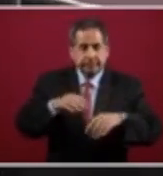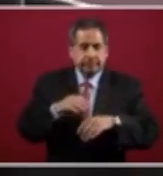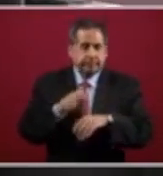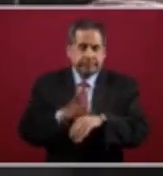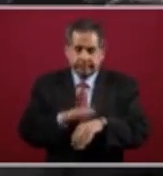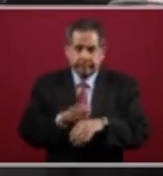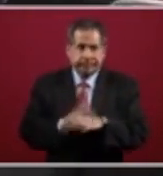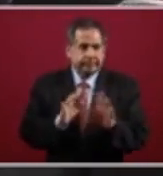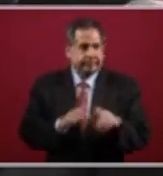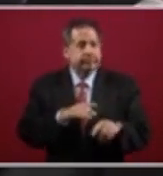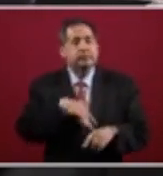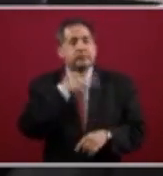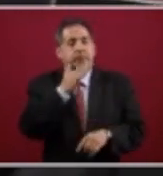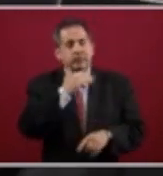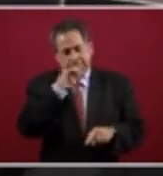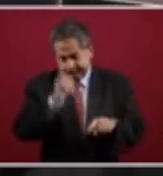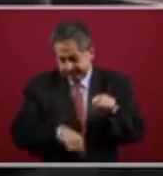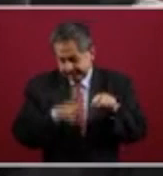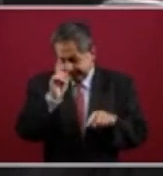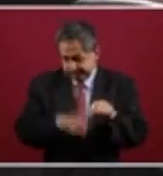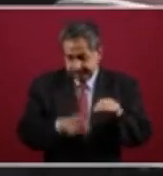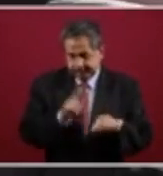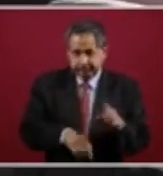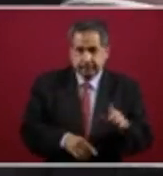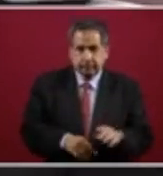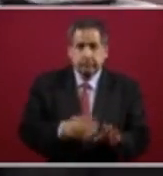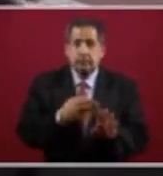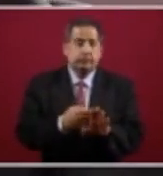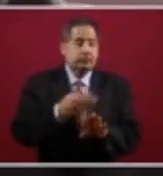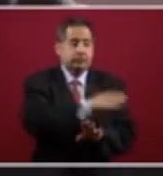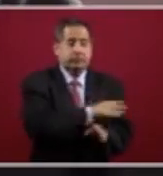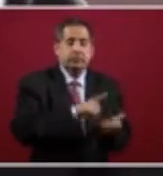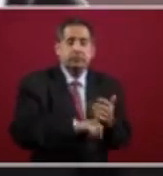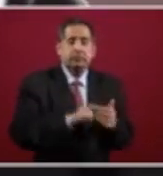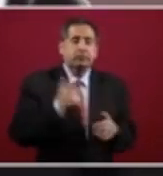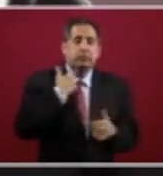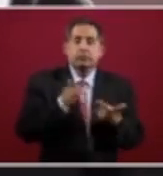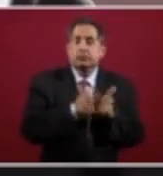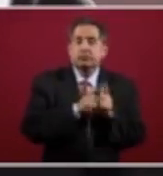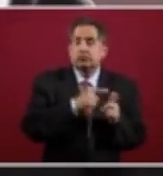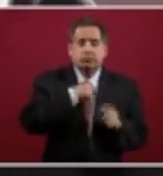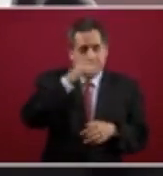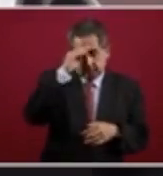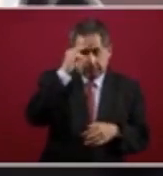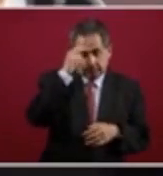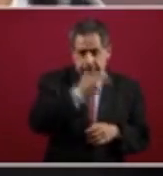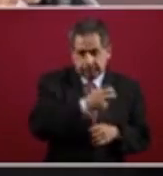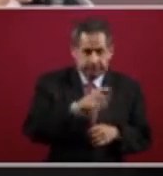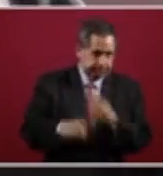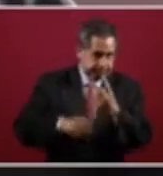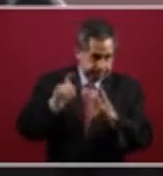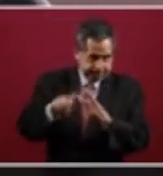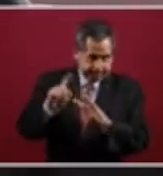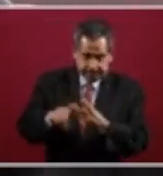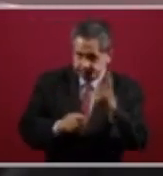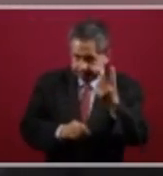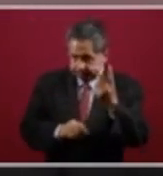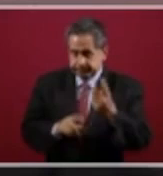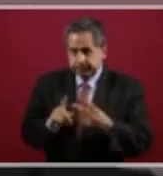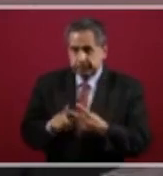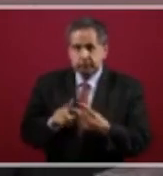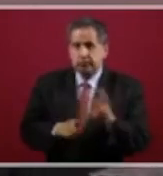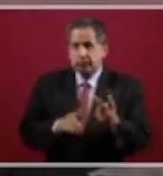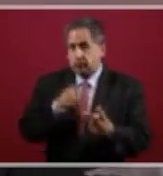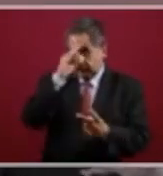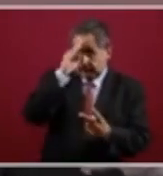el combate a la corrupción. Eso ellos no lo tomaban en cuenta. Y lo segundo que no tomaban